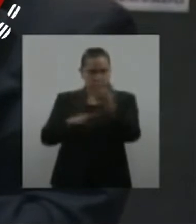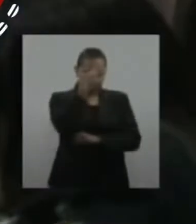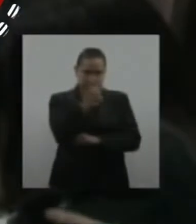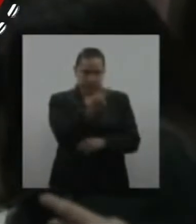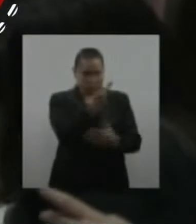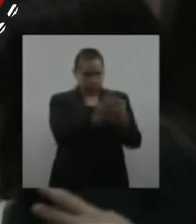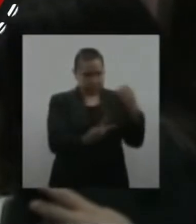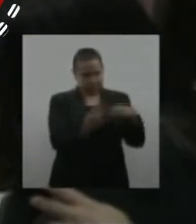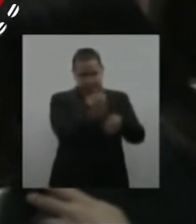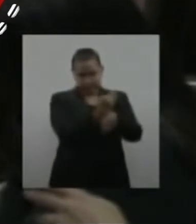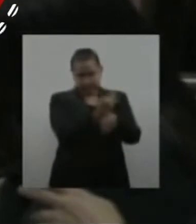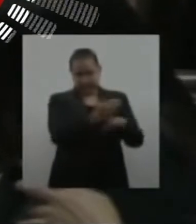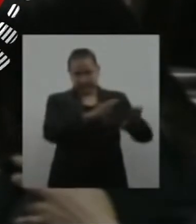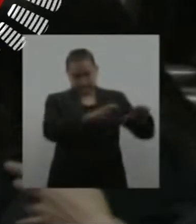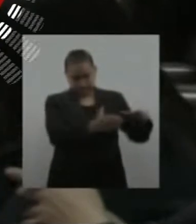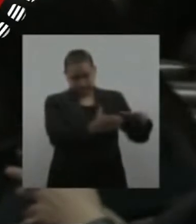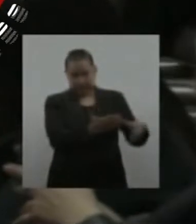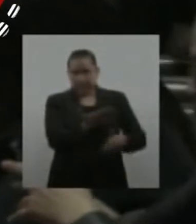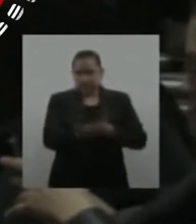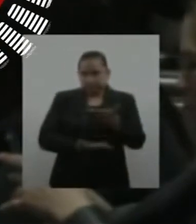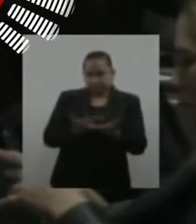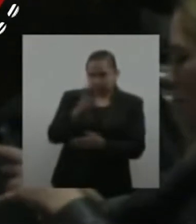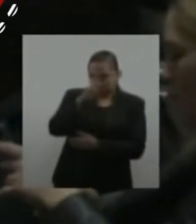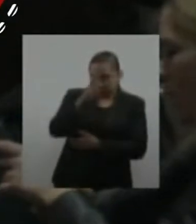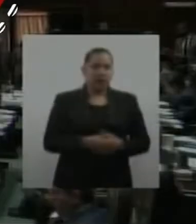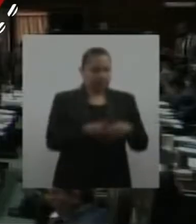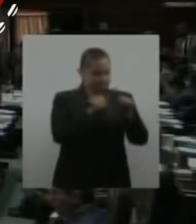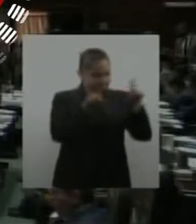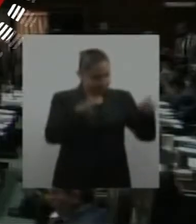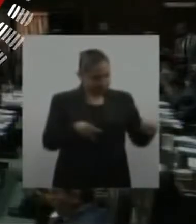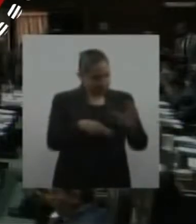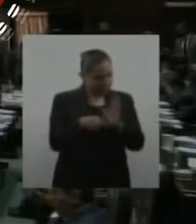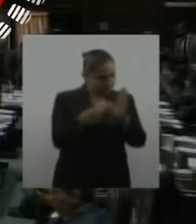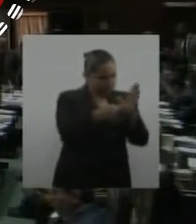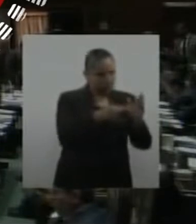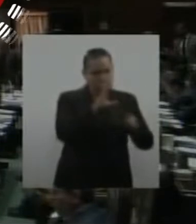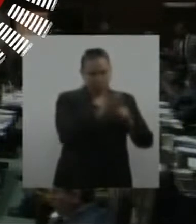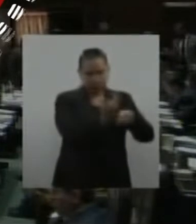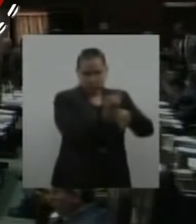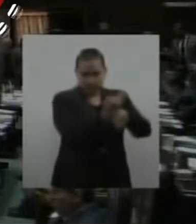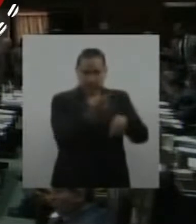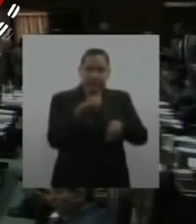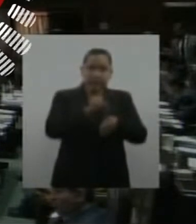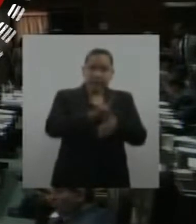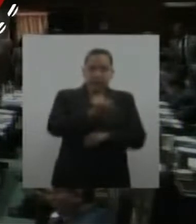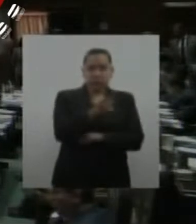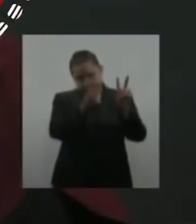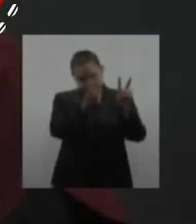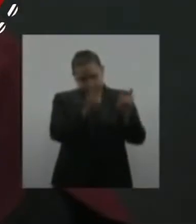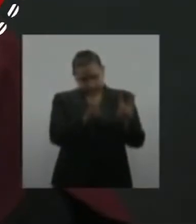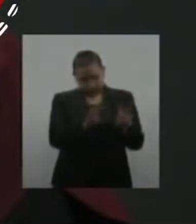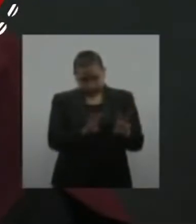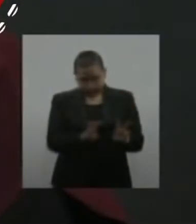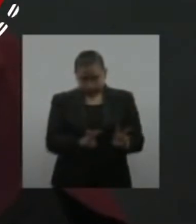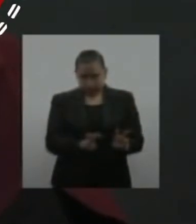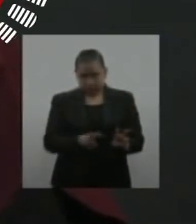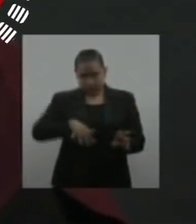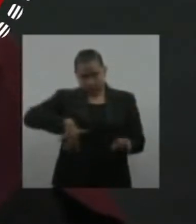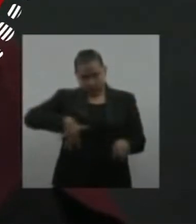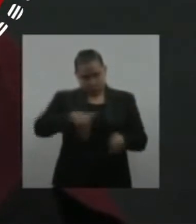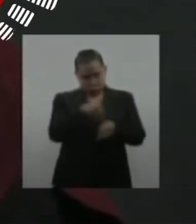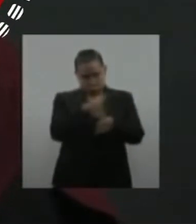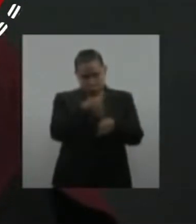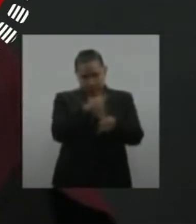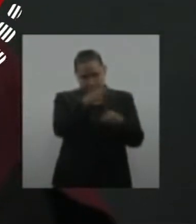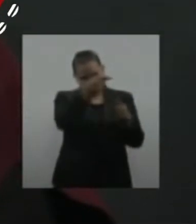justo ahora. Ahora. Entonces yo quería pasar una pantalla ahí, en presencia de la presidenta de la Comisión